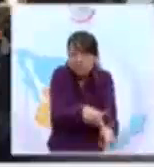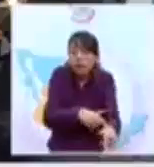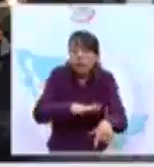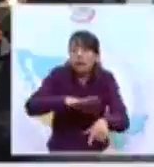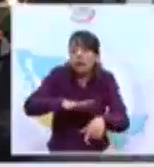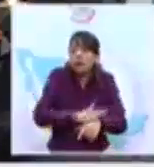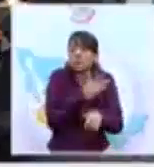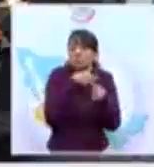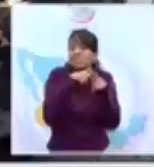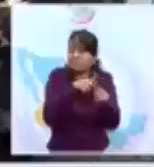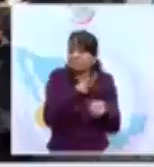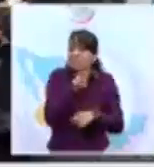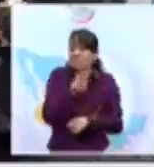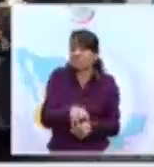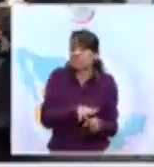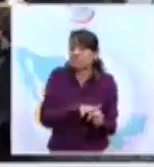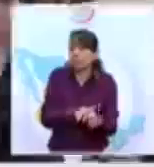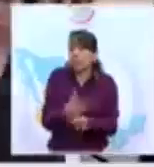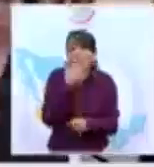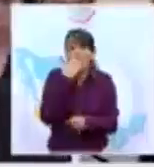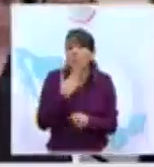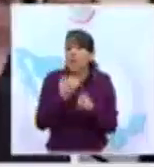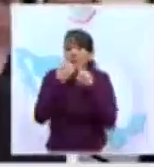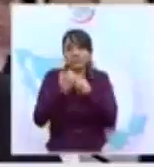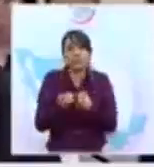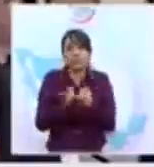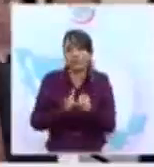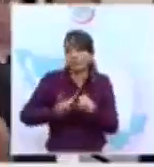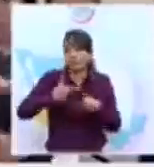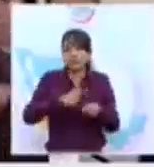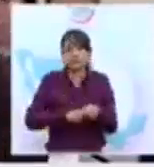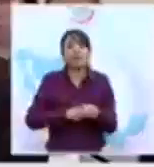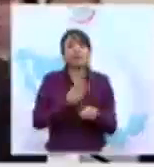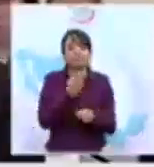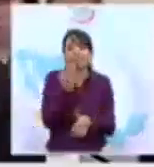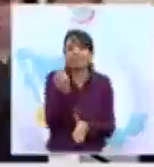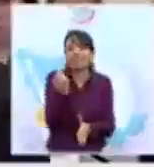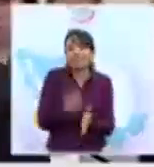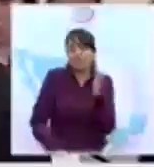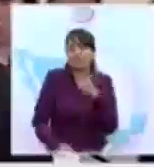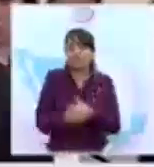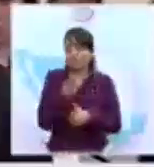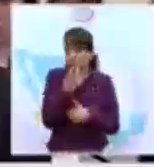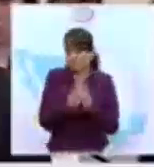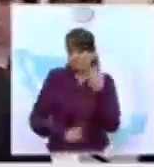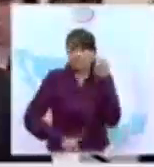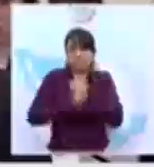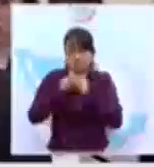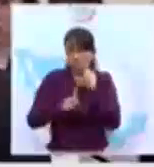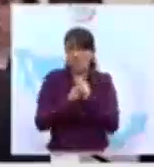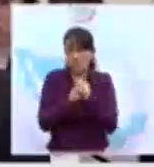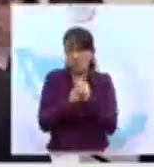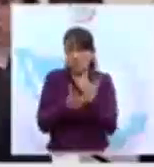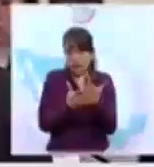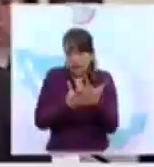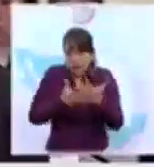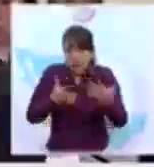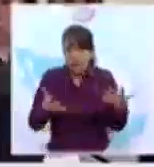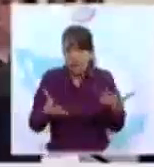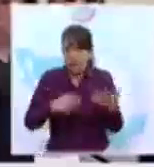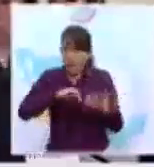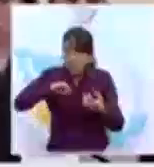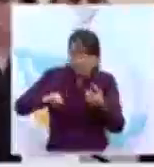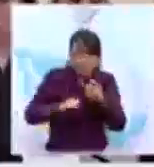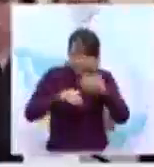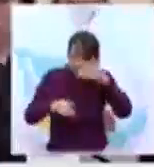carencia de seguridad social. Tenemos eso derivado de problemas estructurales de la economía, ¿no? Pero